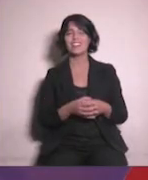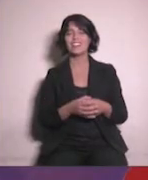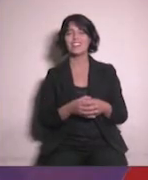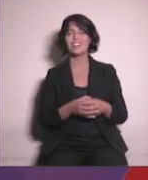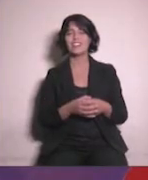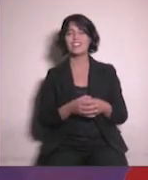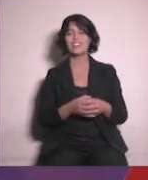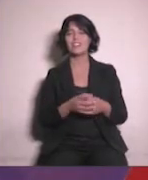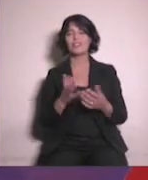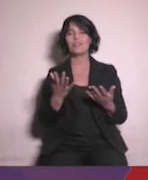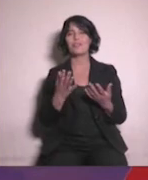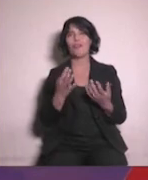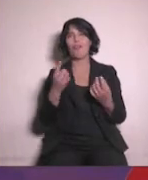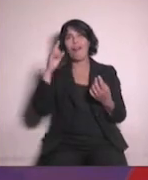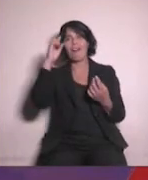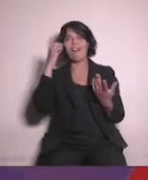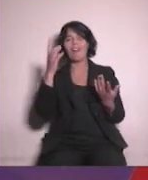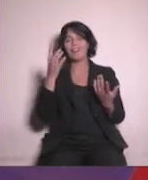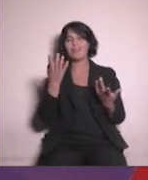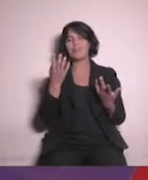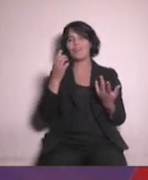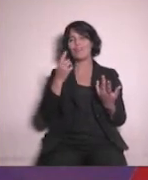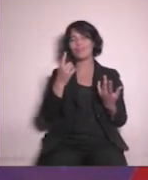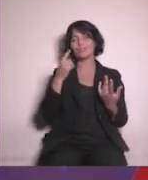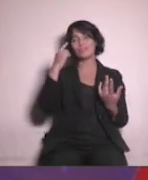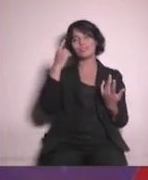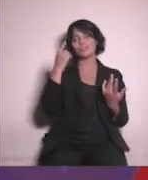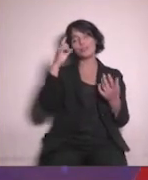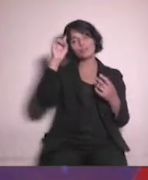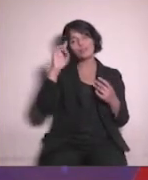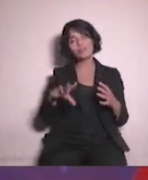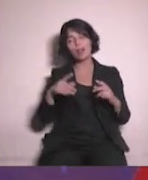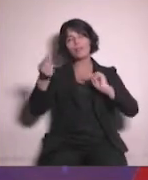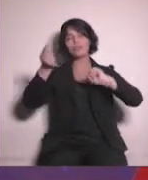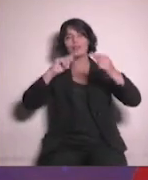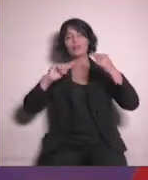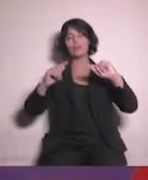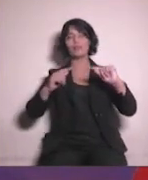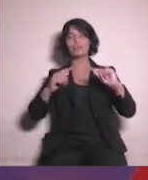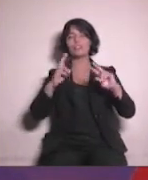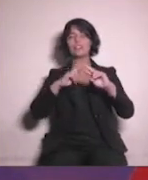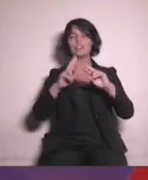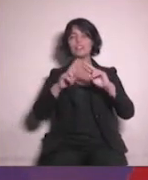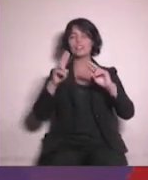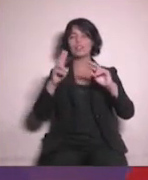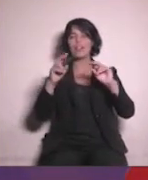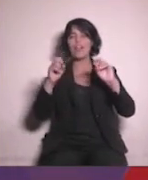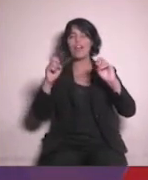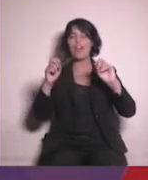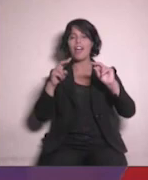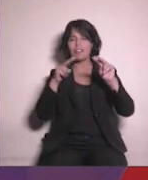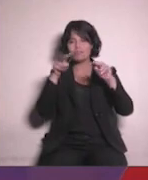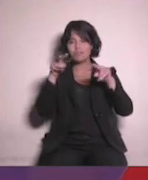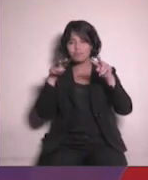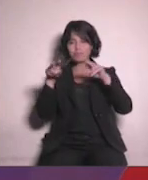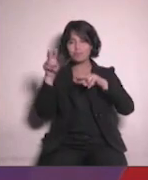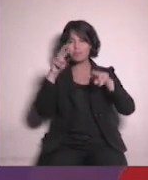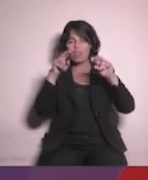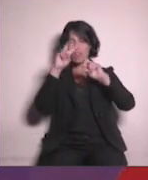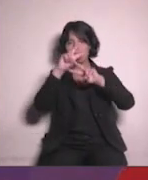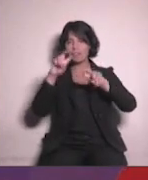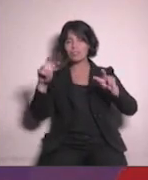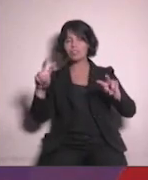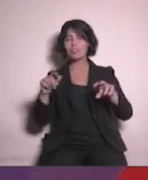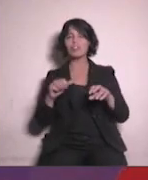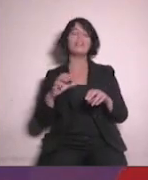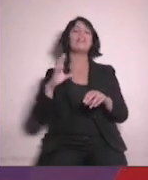ningún adivino para esto. Ya se ha discutido, se conoce, se han hecho los diagnósticos. Desde la Comisión Marcel se ha dicho, la